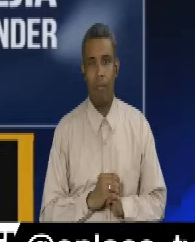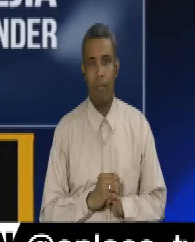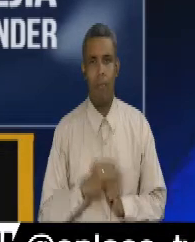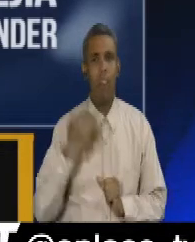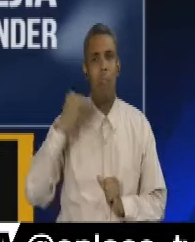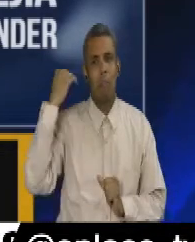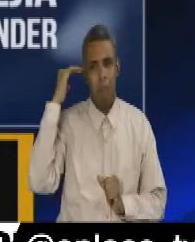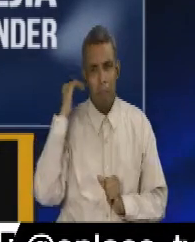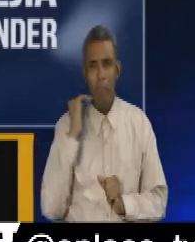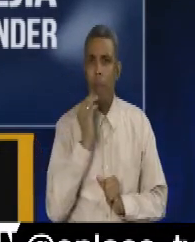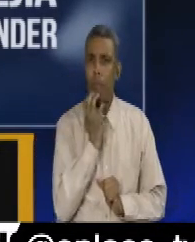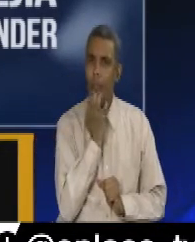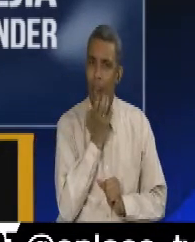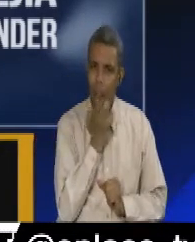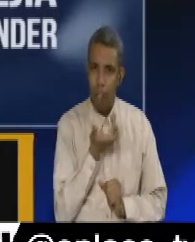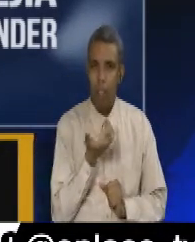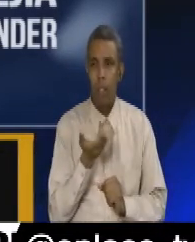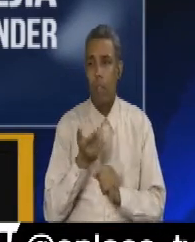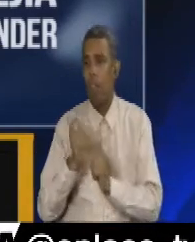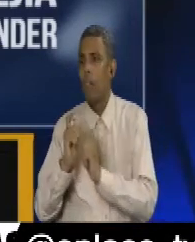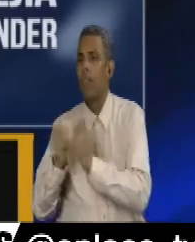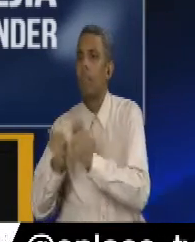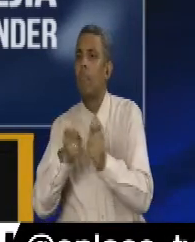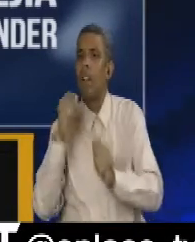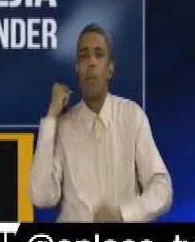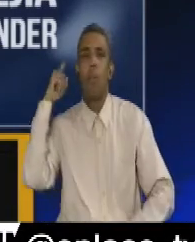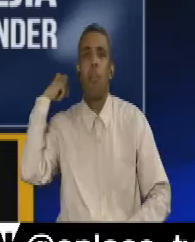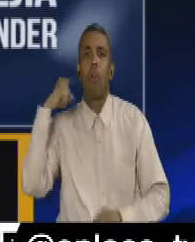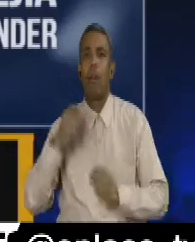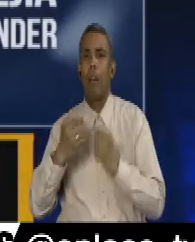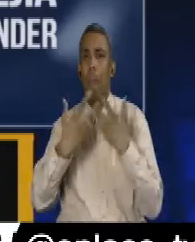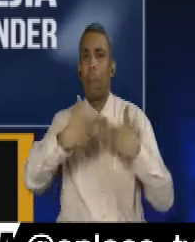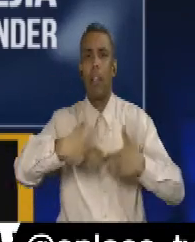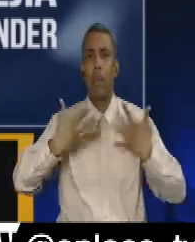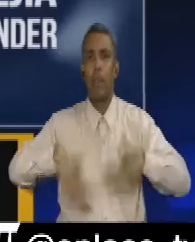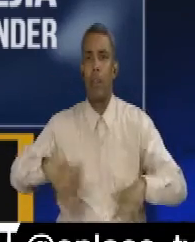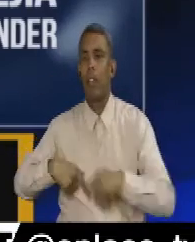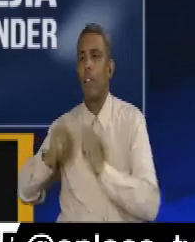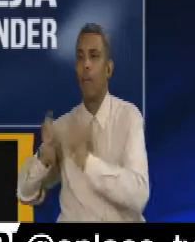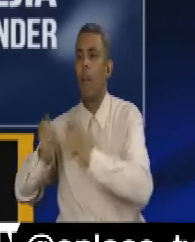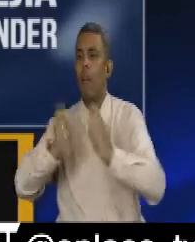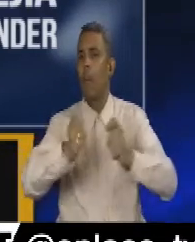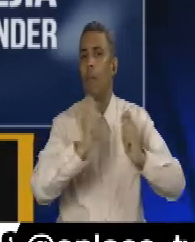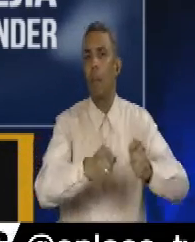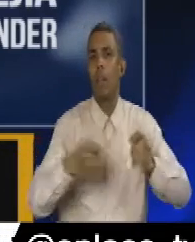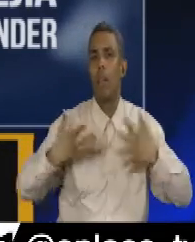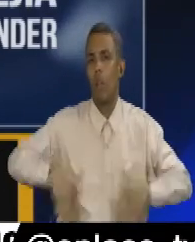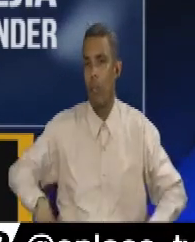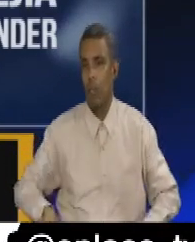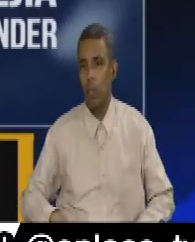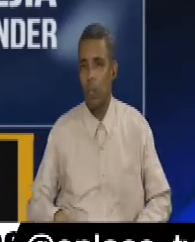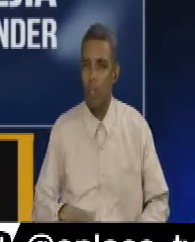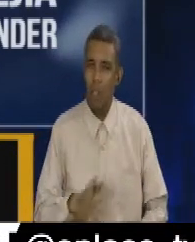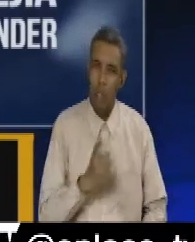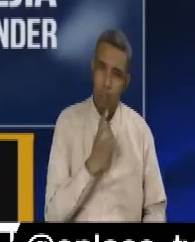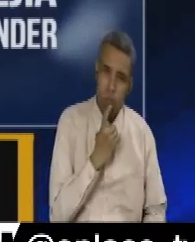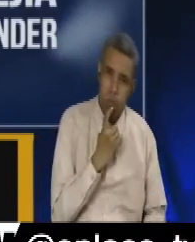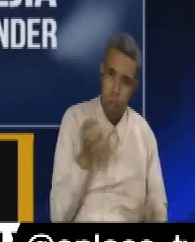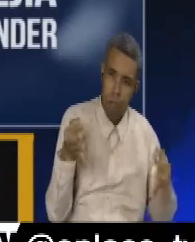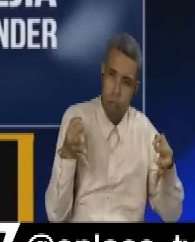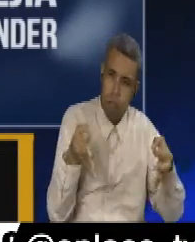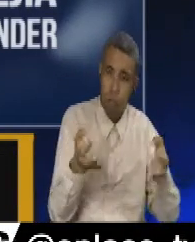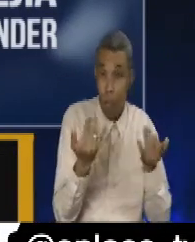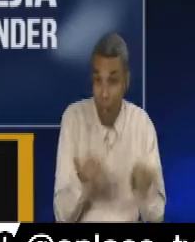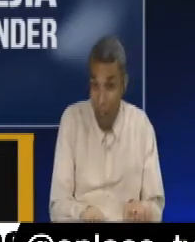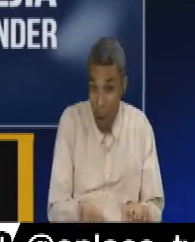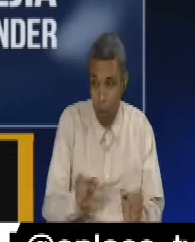estas obras no queden tiradas y abandonadas, sino que por el contrario la comunidad reciba el beneficio, porque